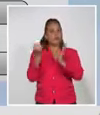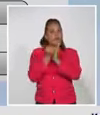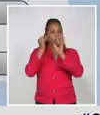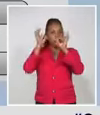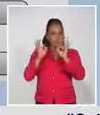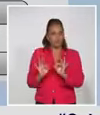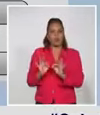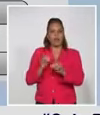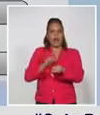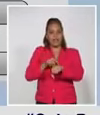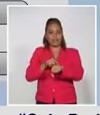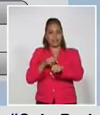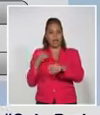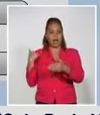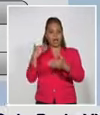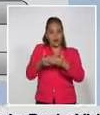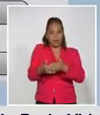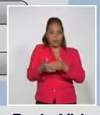momento